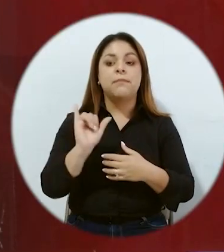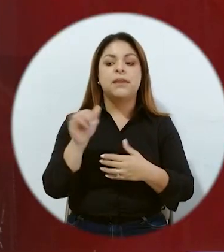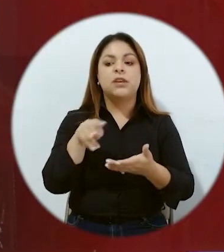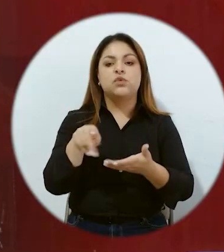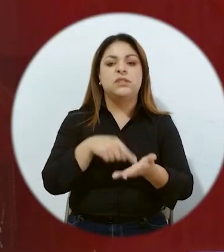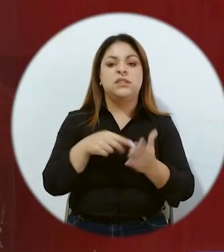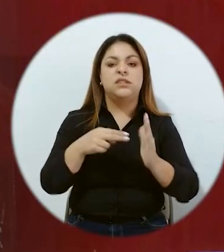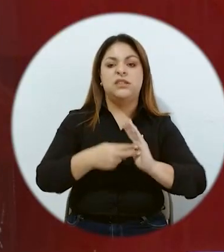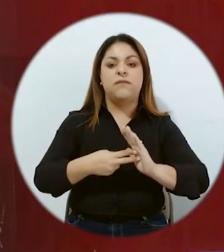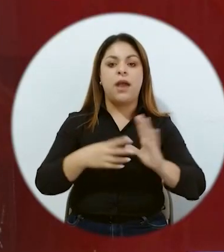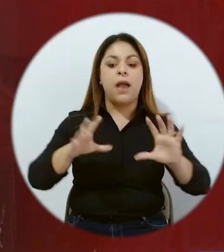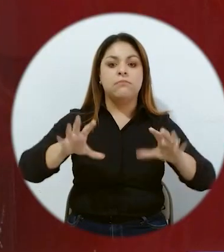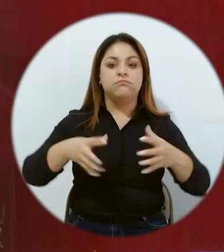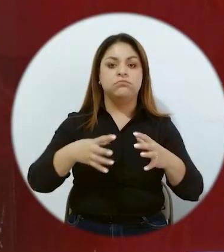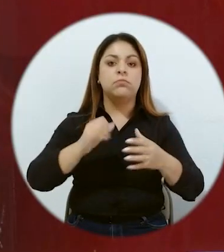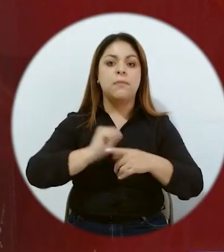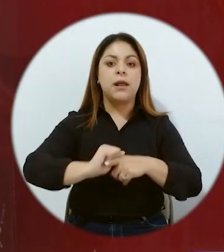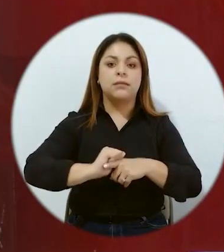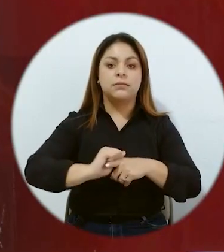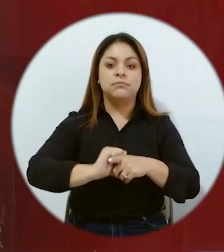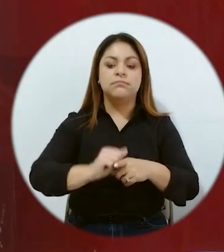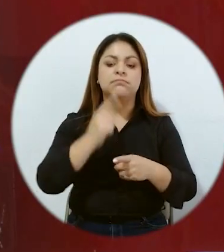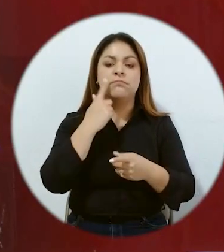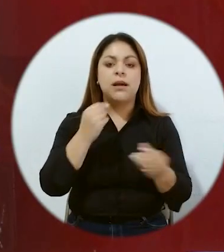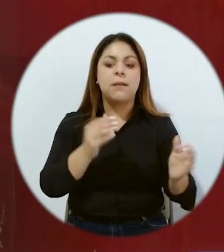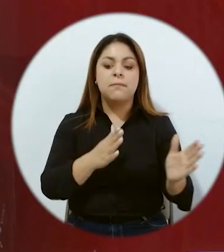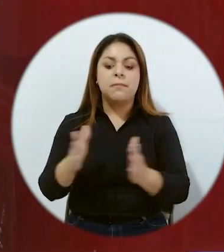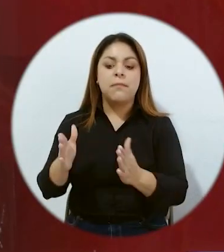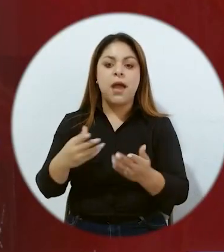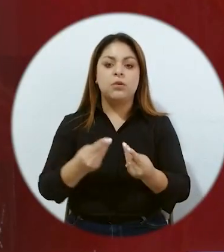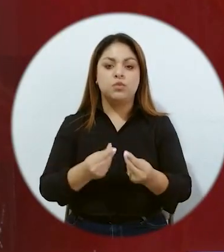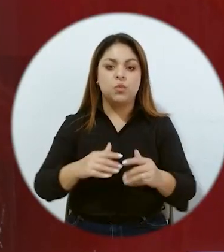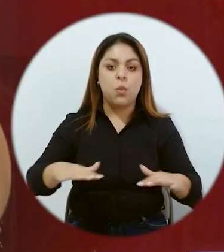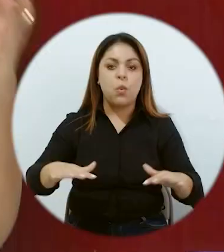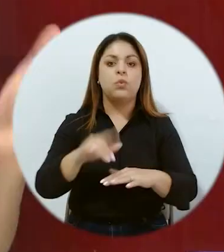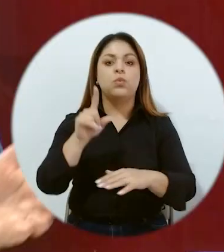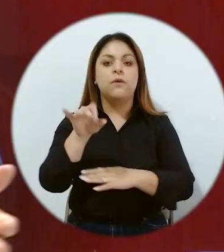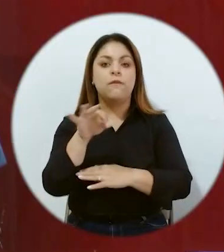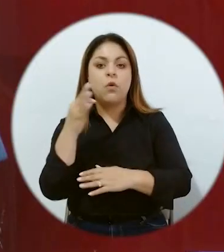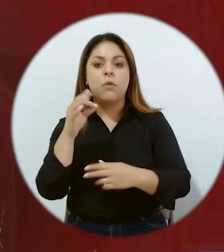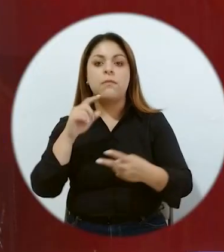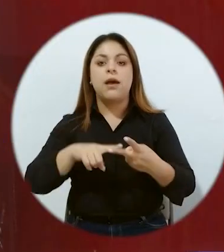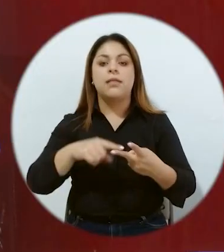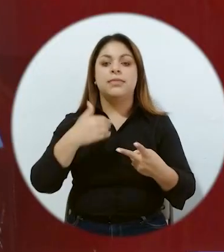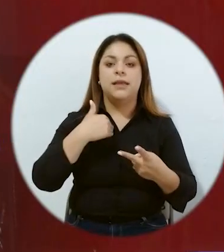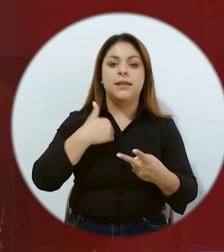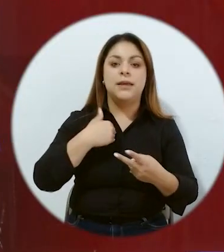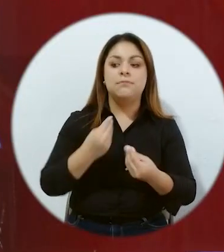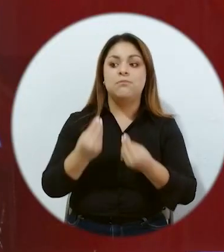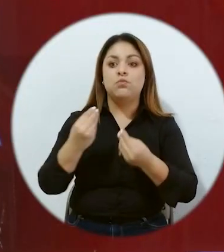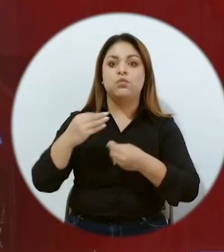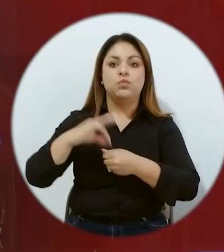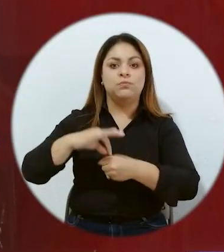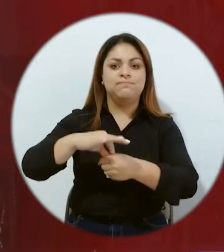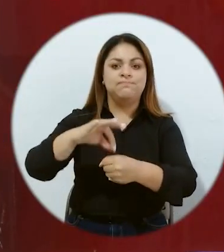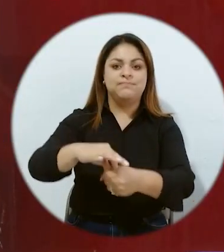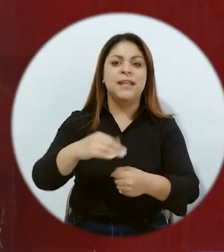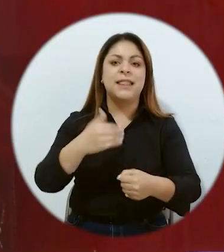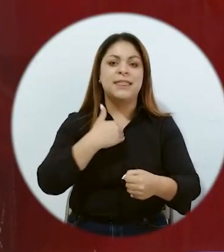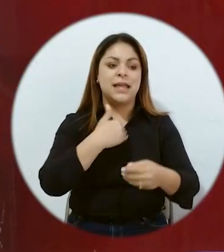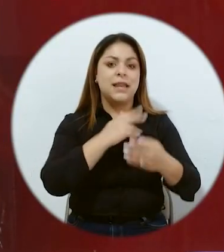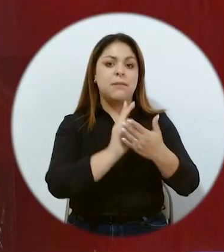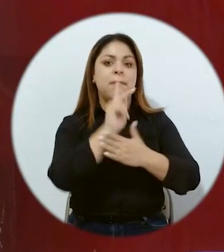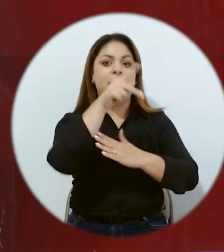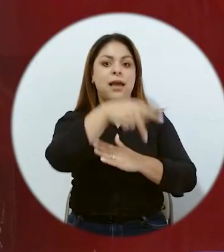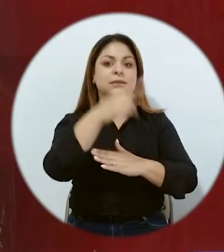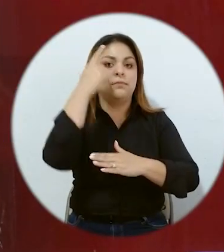que nos dicen hay que preparar el suelo de esta manera, hay que tener policultivos, hay que tener plantas para polinizadores, hay